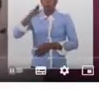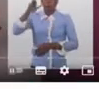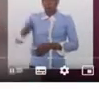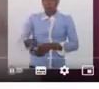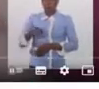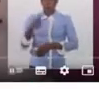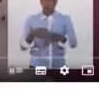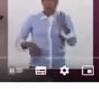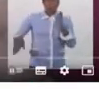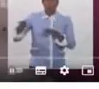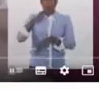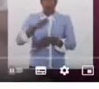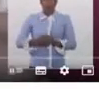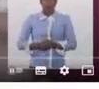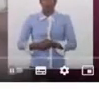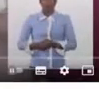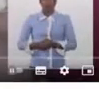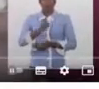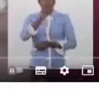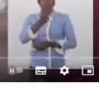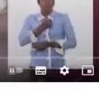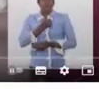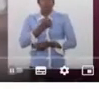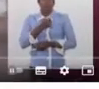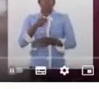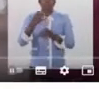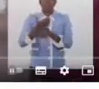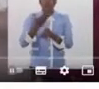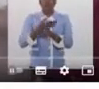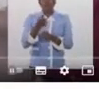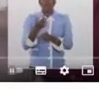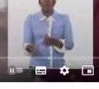A ver si ponen la mujer que digo yo que está conversando.